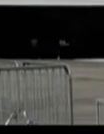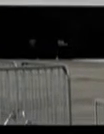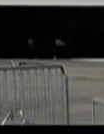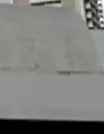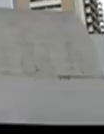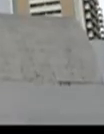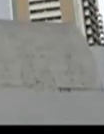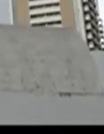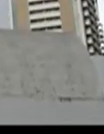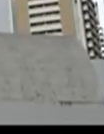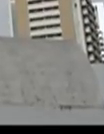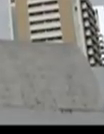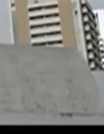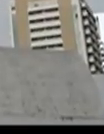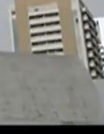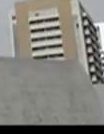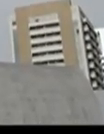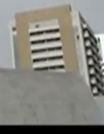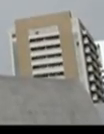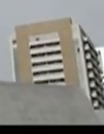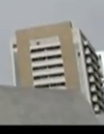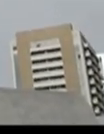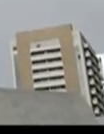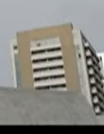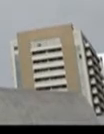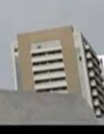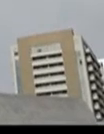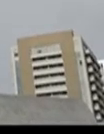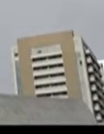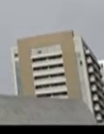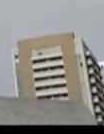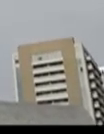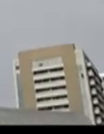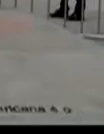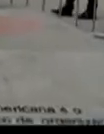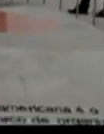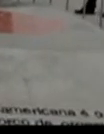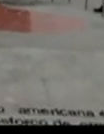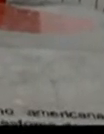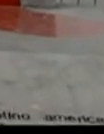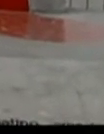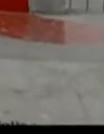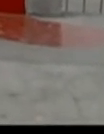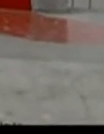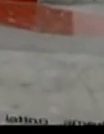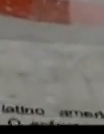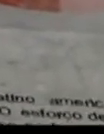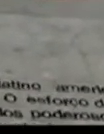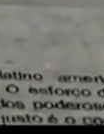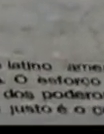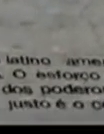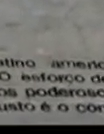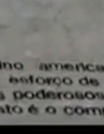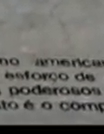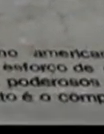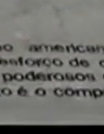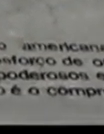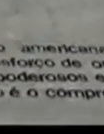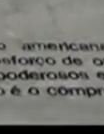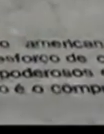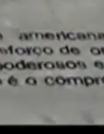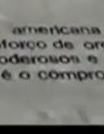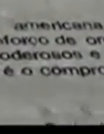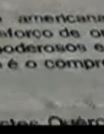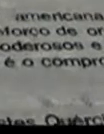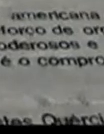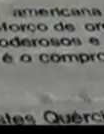esse desenvolvimento necessário. Vamos a leer, si me lo permiten, lo que dice justamente el texto que se encuentra